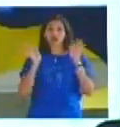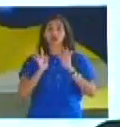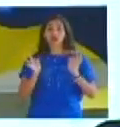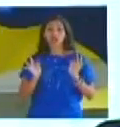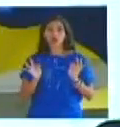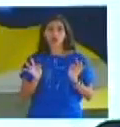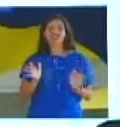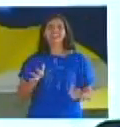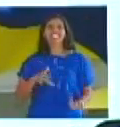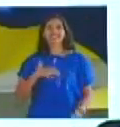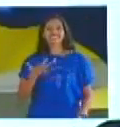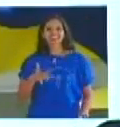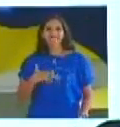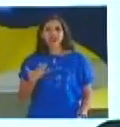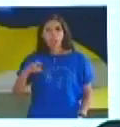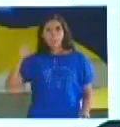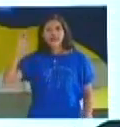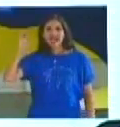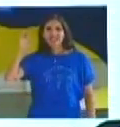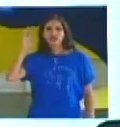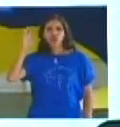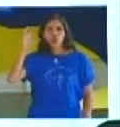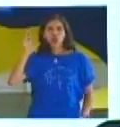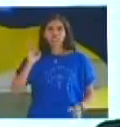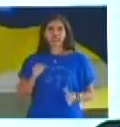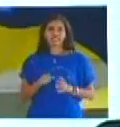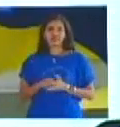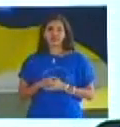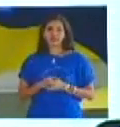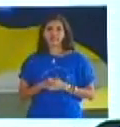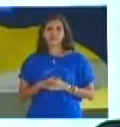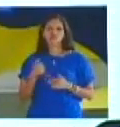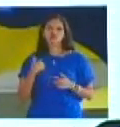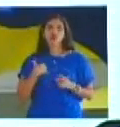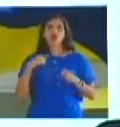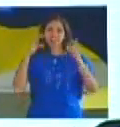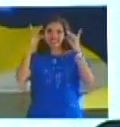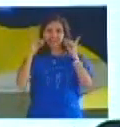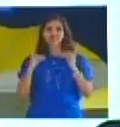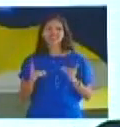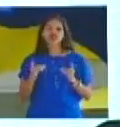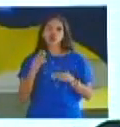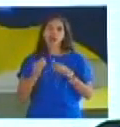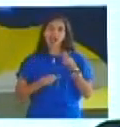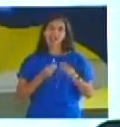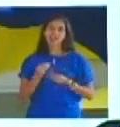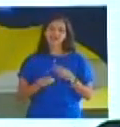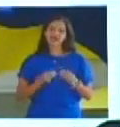sentida, patriótica. Yo he decidido hacer